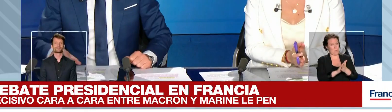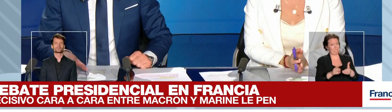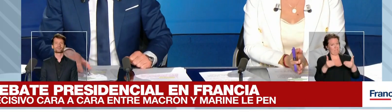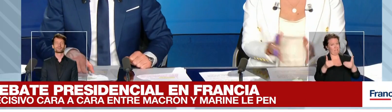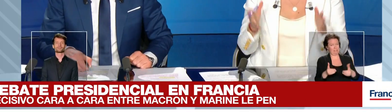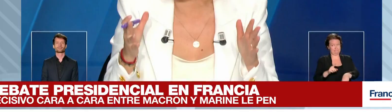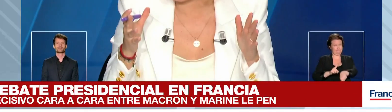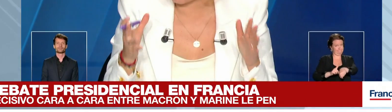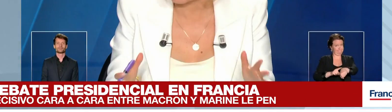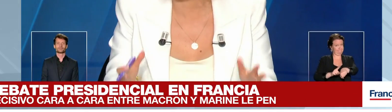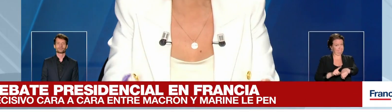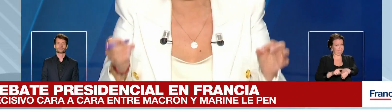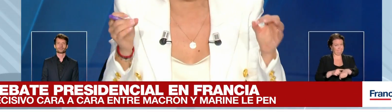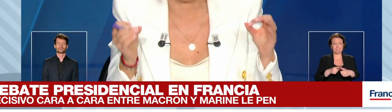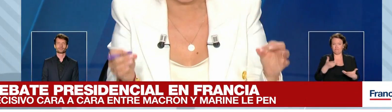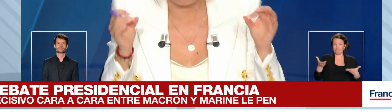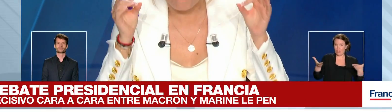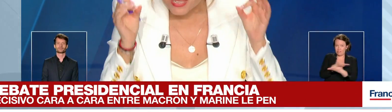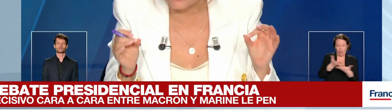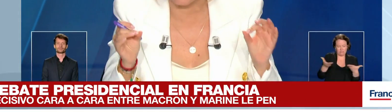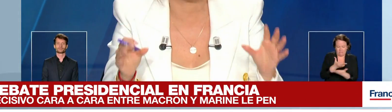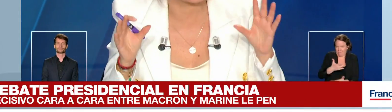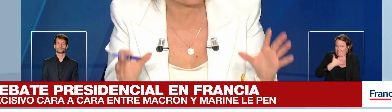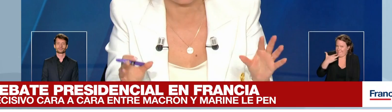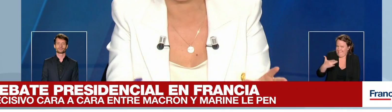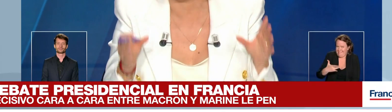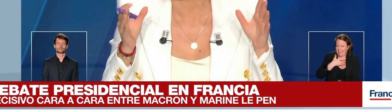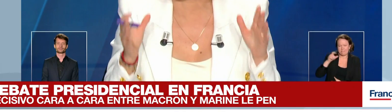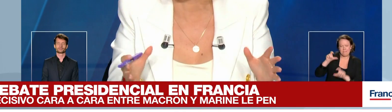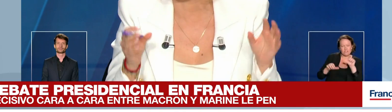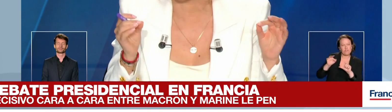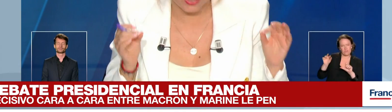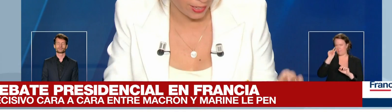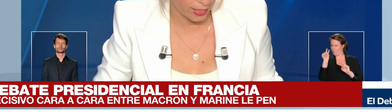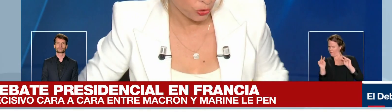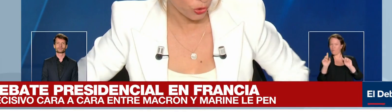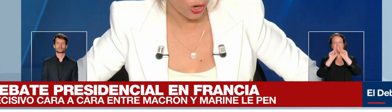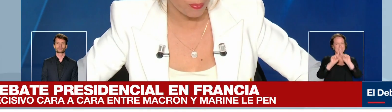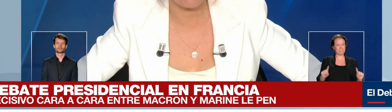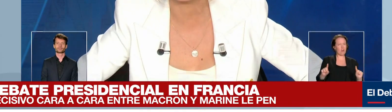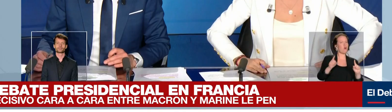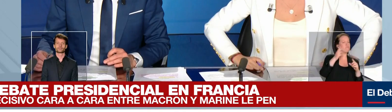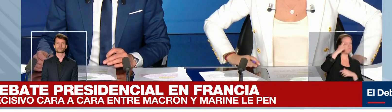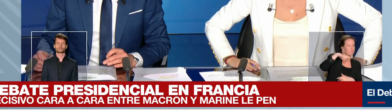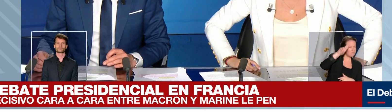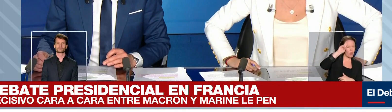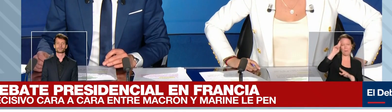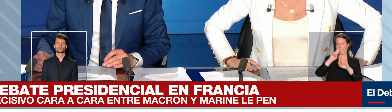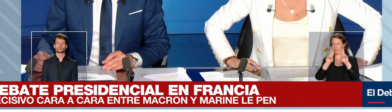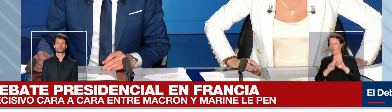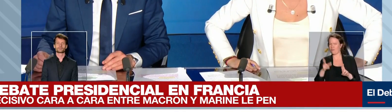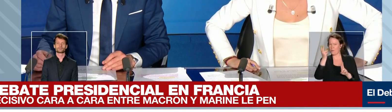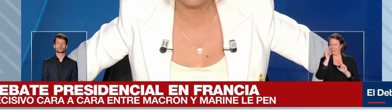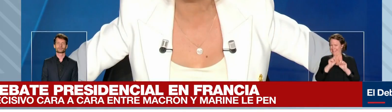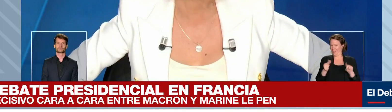Nos vemos obligados a pasar al tema siguiente. Sus palabras son fascinantes. Creo que los franceses están viendo sus diferencias sobre el tema